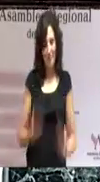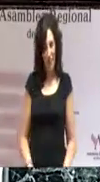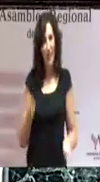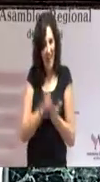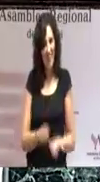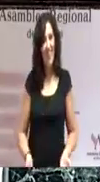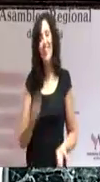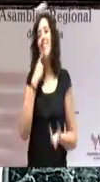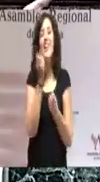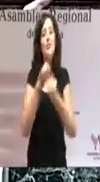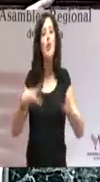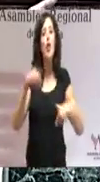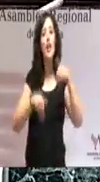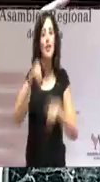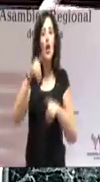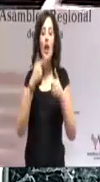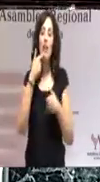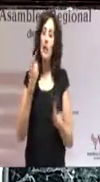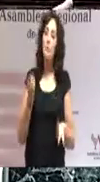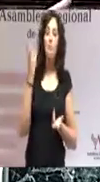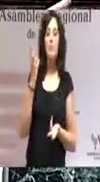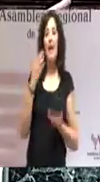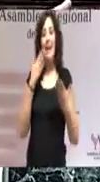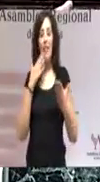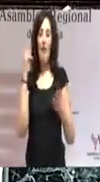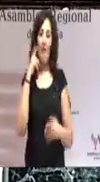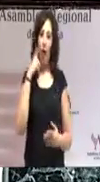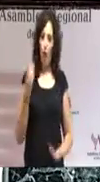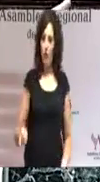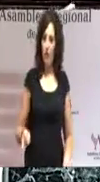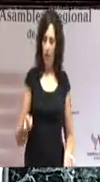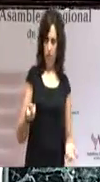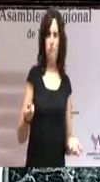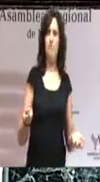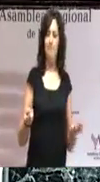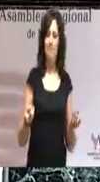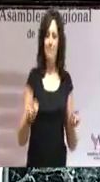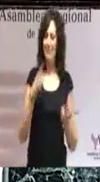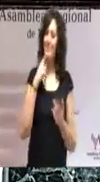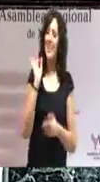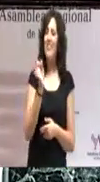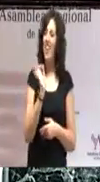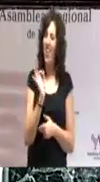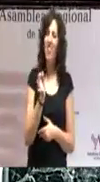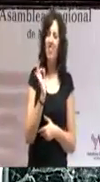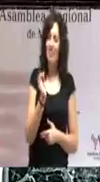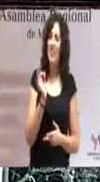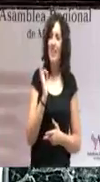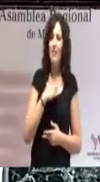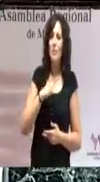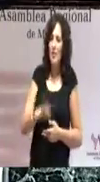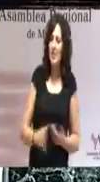nuestro resultado electoral se debe a los bancos. Claro, es verdad. Quizás nosotros tengamos que